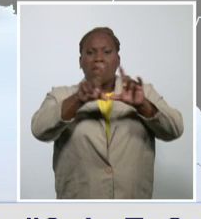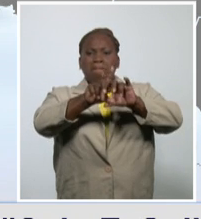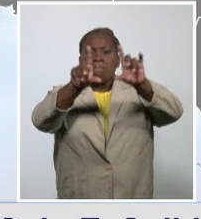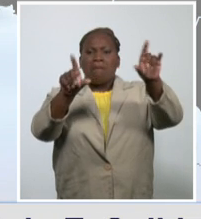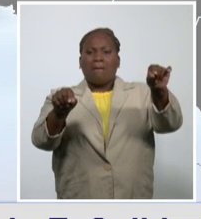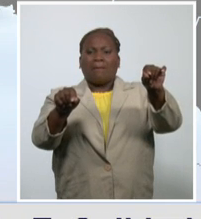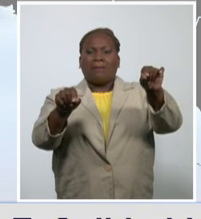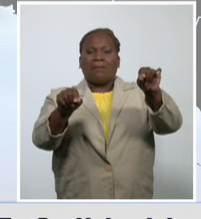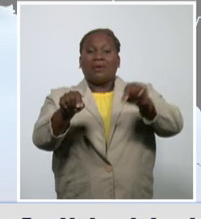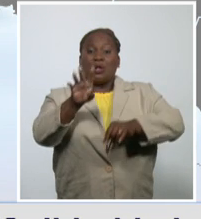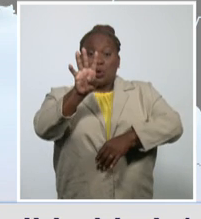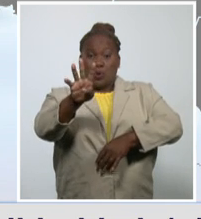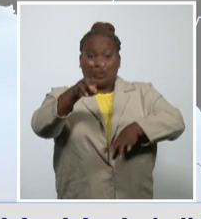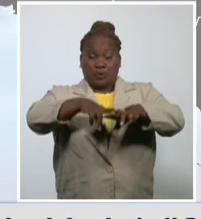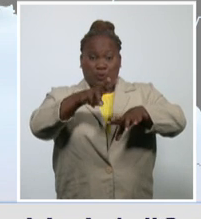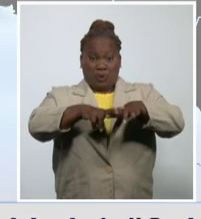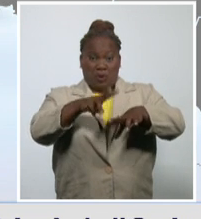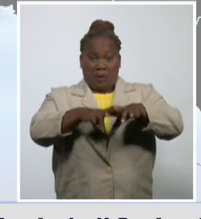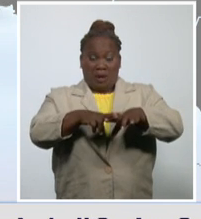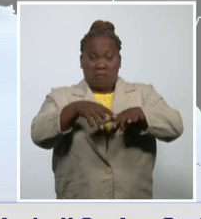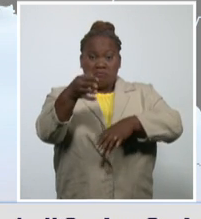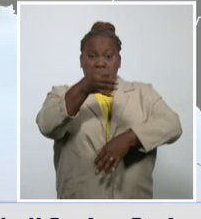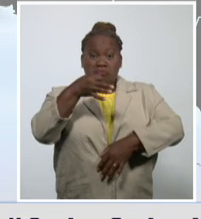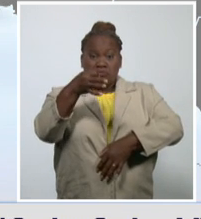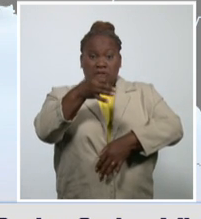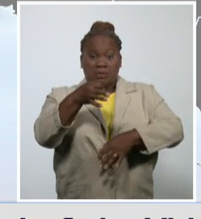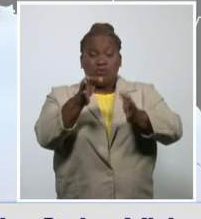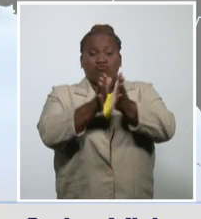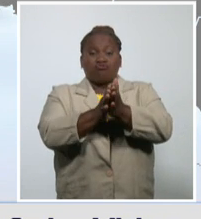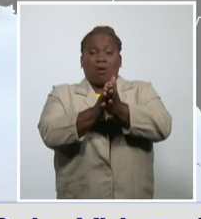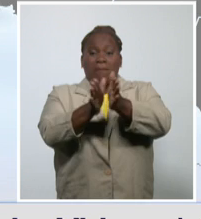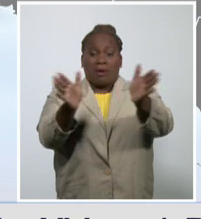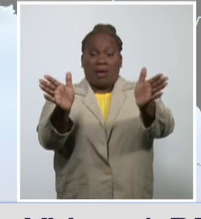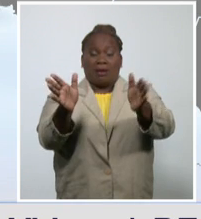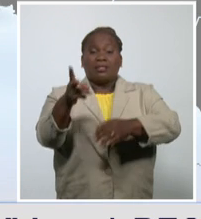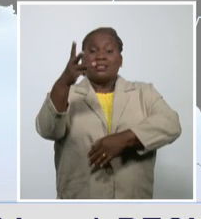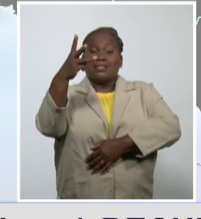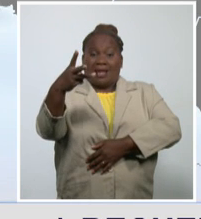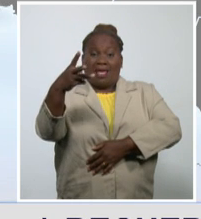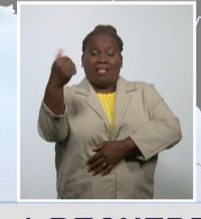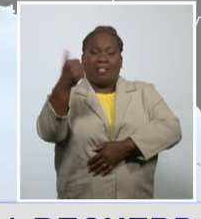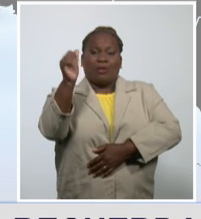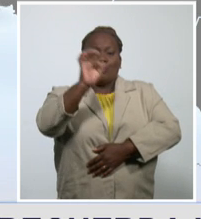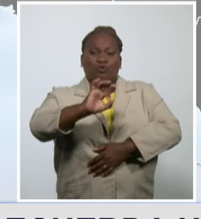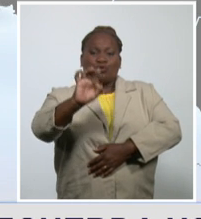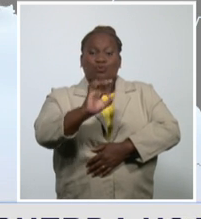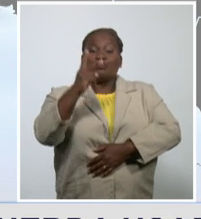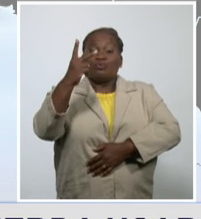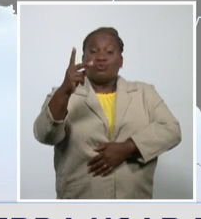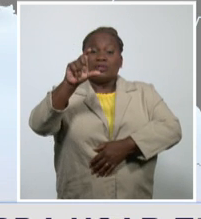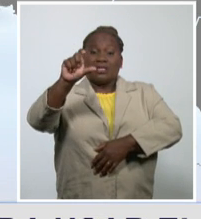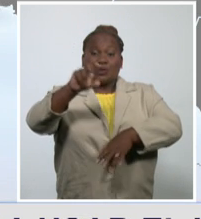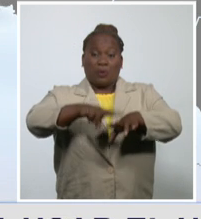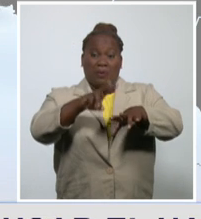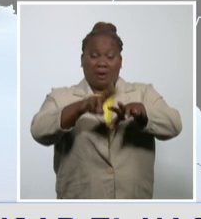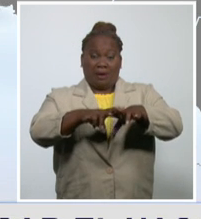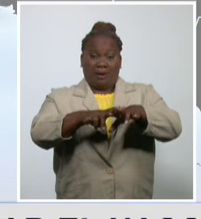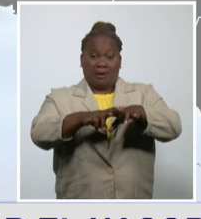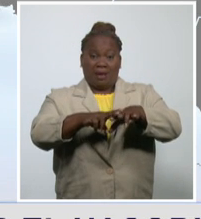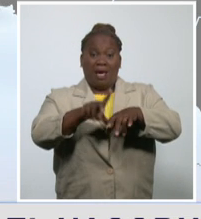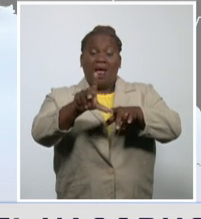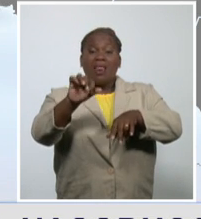4 de La Habana son del municipio San Miguel del Padrón, 3 de 10 de octubre, 2 de Centro Habana, La